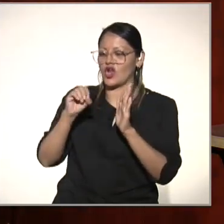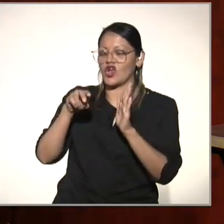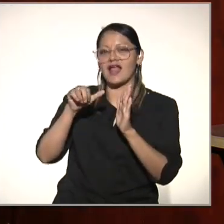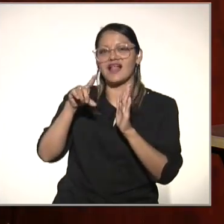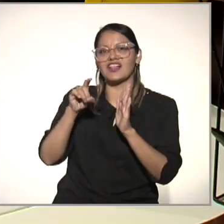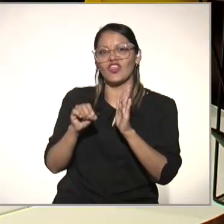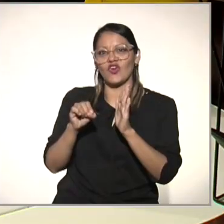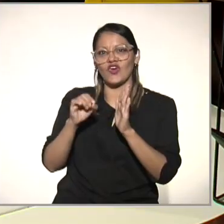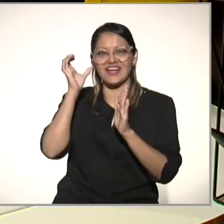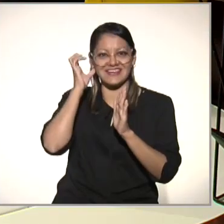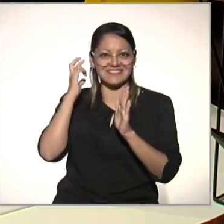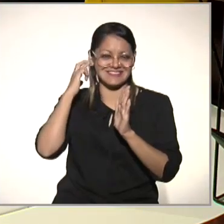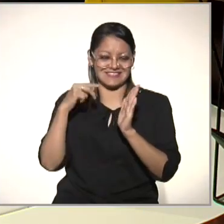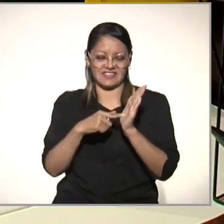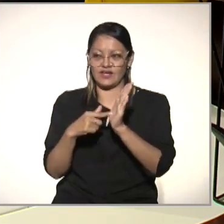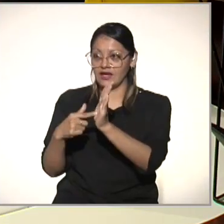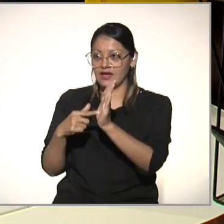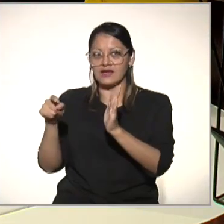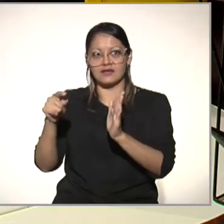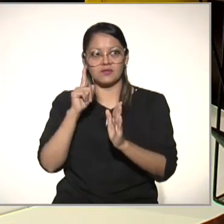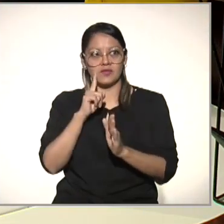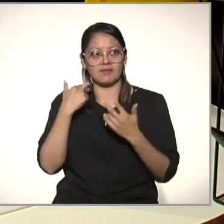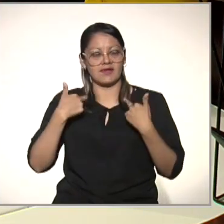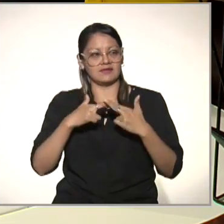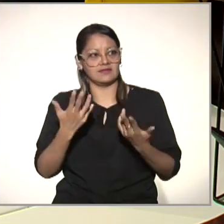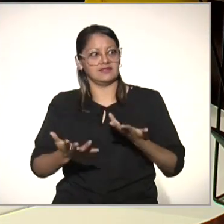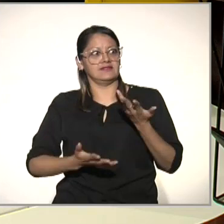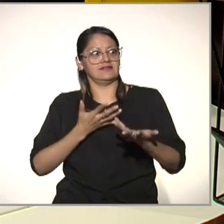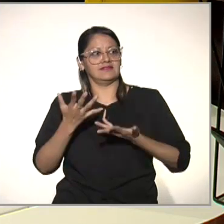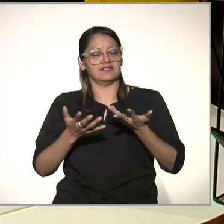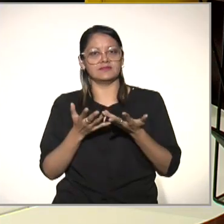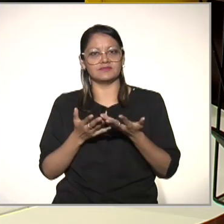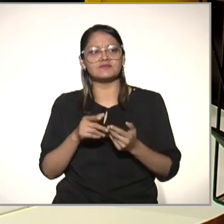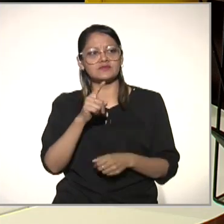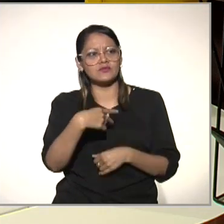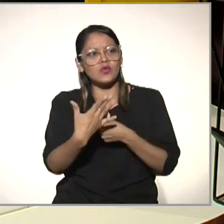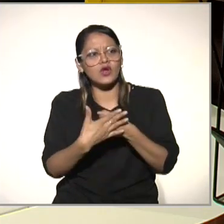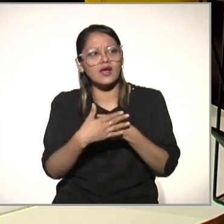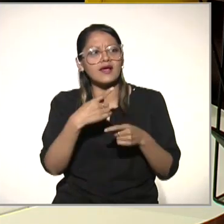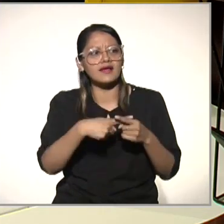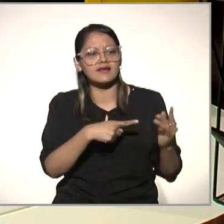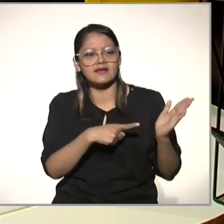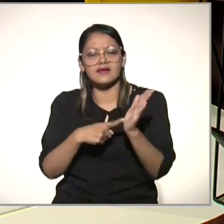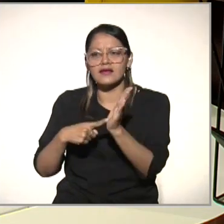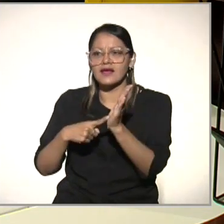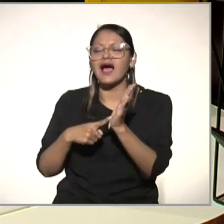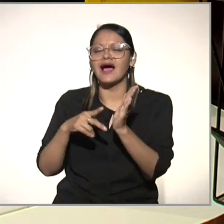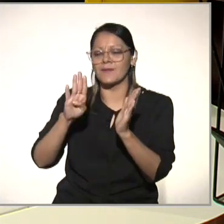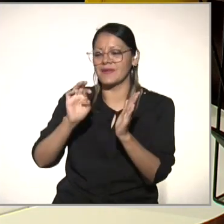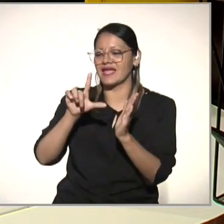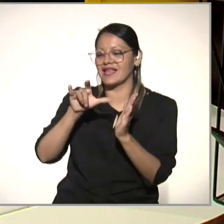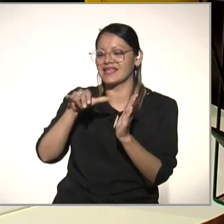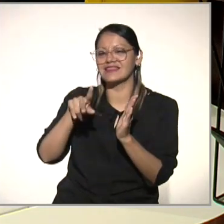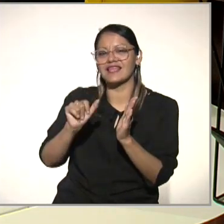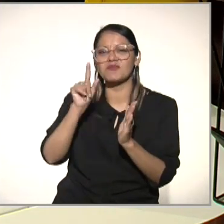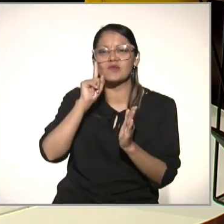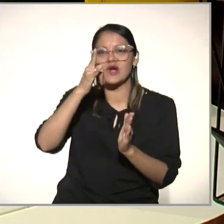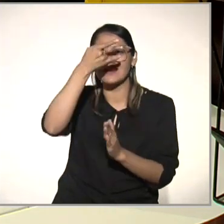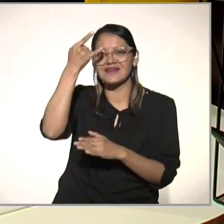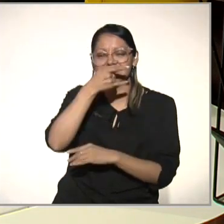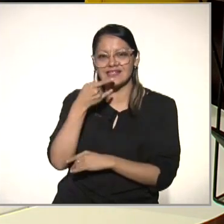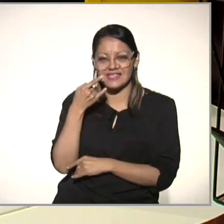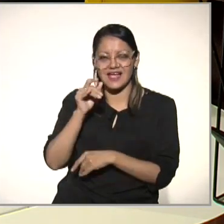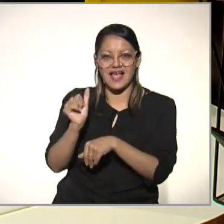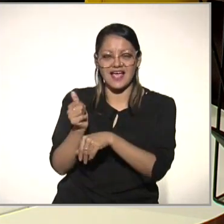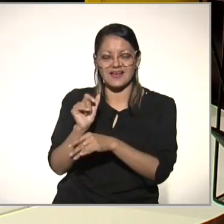suicida. Y yo así de, bueno, ok, próxima vez, ¿a quién más pondrías? Y pone a Belinda, pero Belinda en bikini. No, la maestra no podía con tanto, ¿no? O